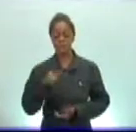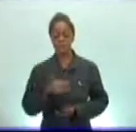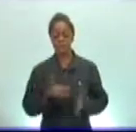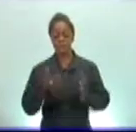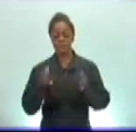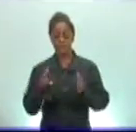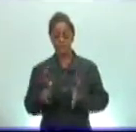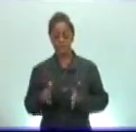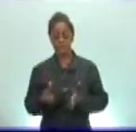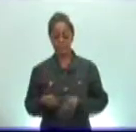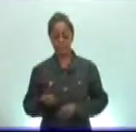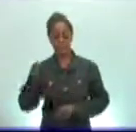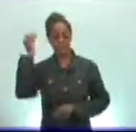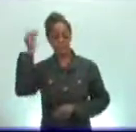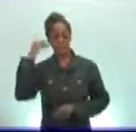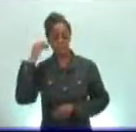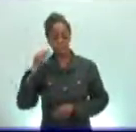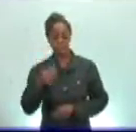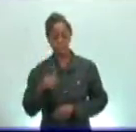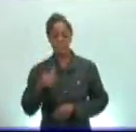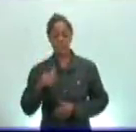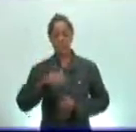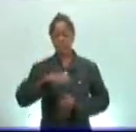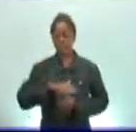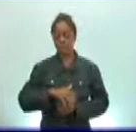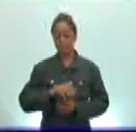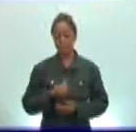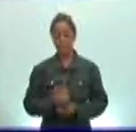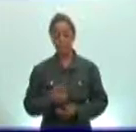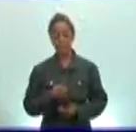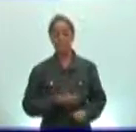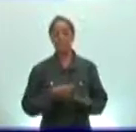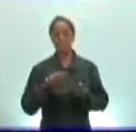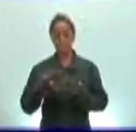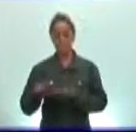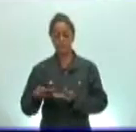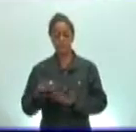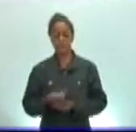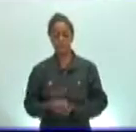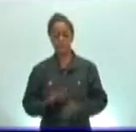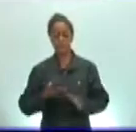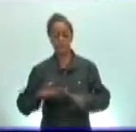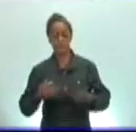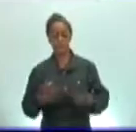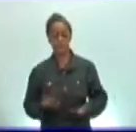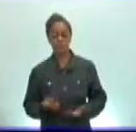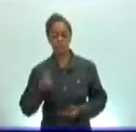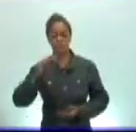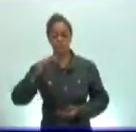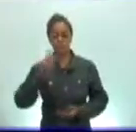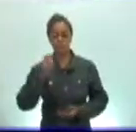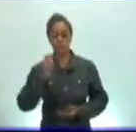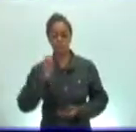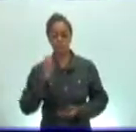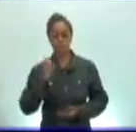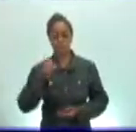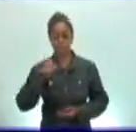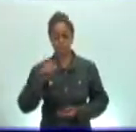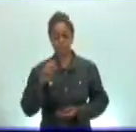etapa conocieron presidentes entreguistas como Ramón Grau San